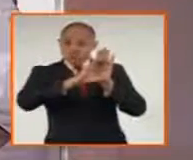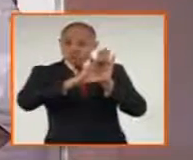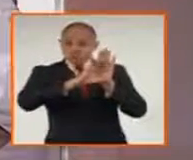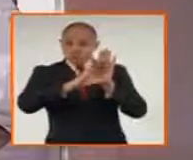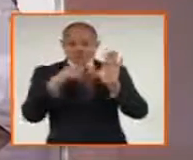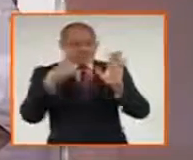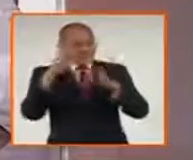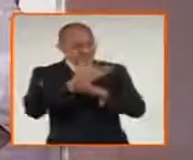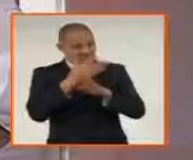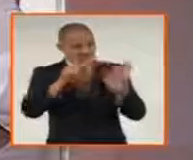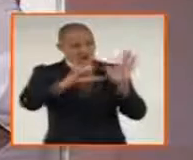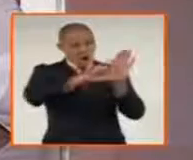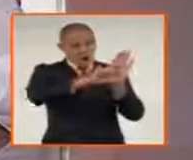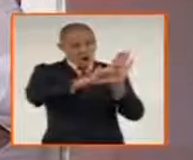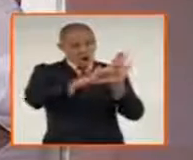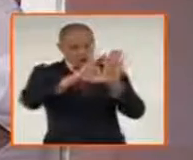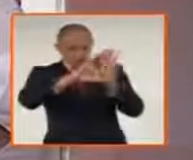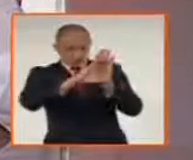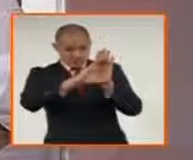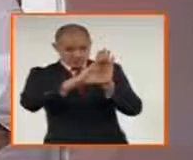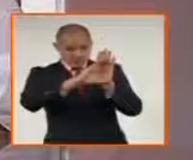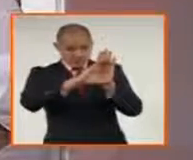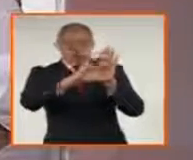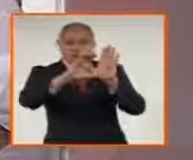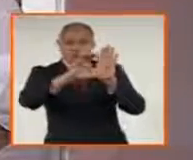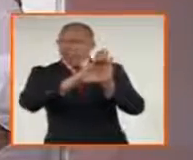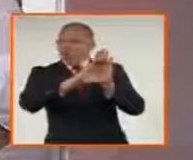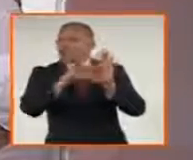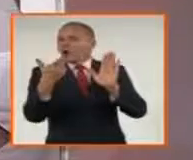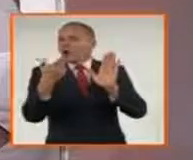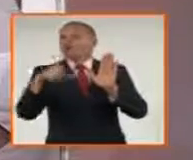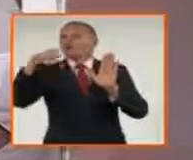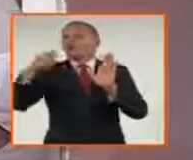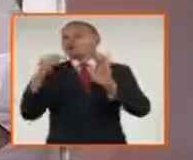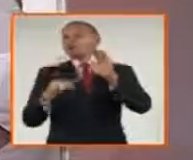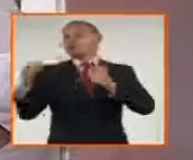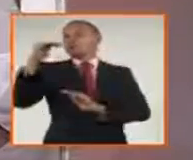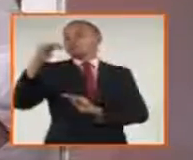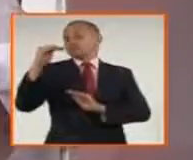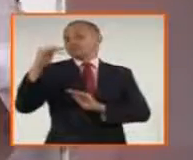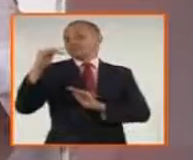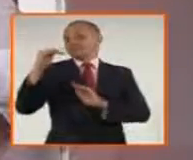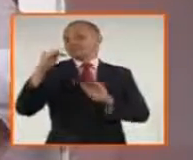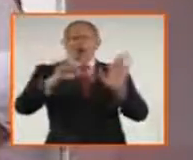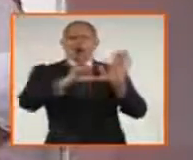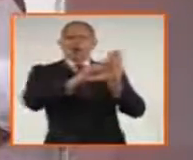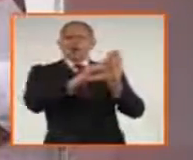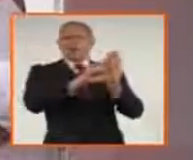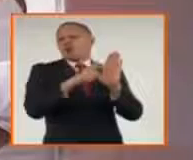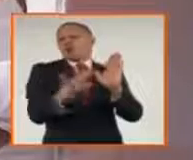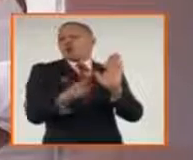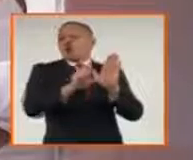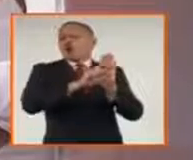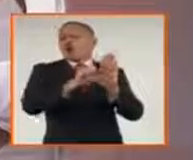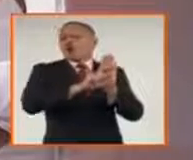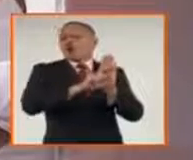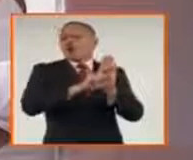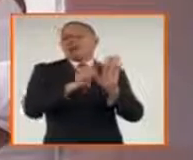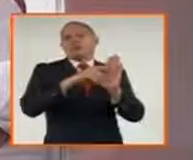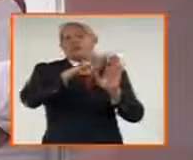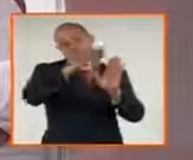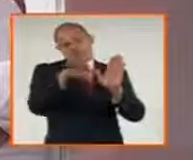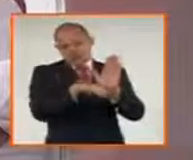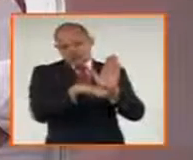un elemental deber de respetar los tratados que hemos suscrito y los postulados que incluyen todos esos